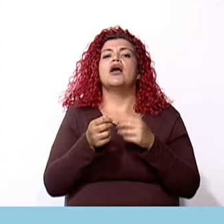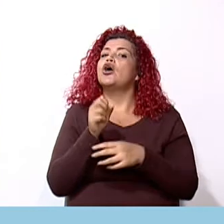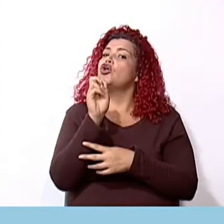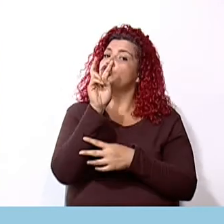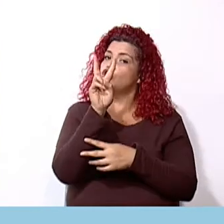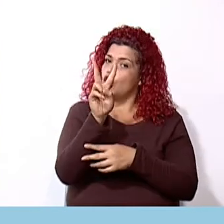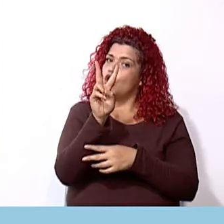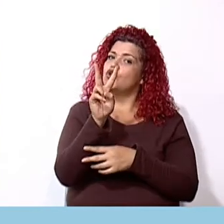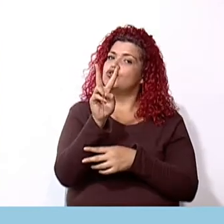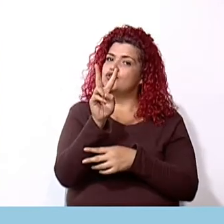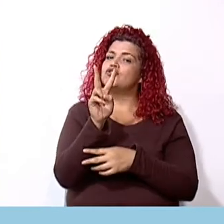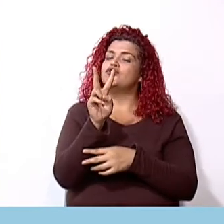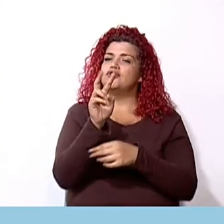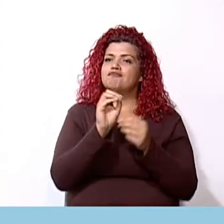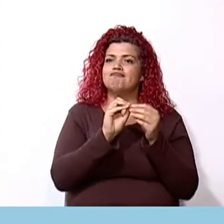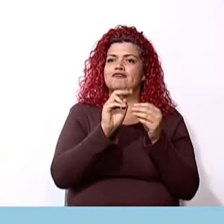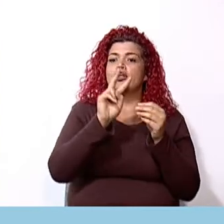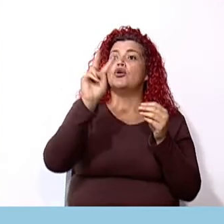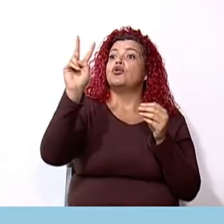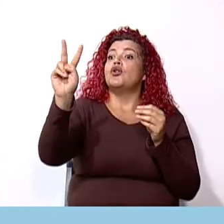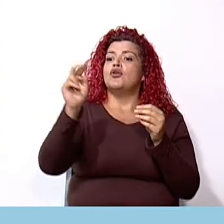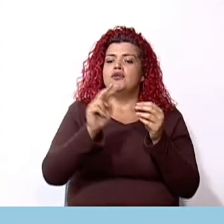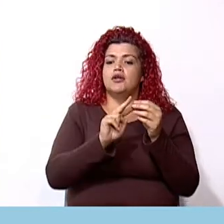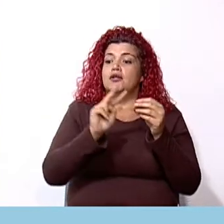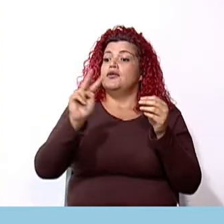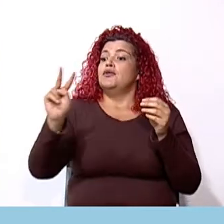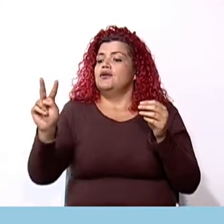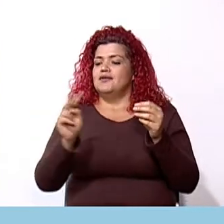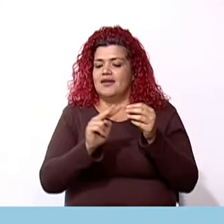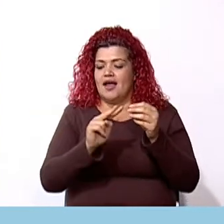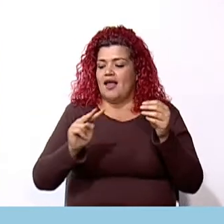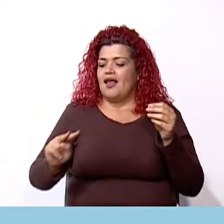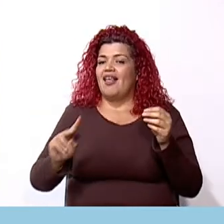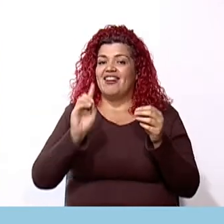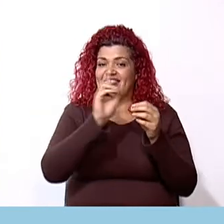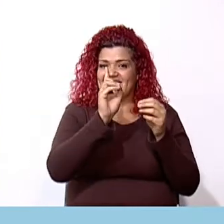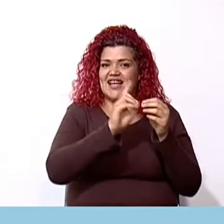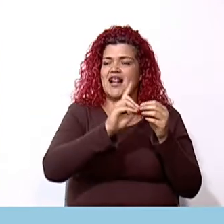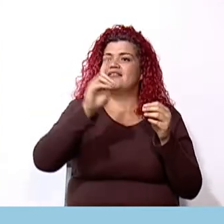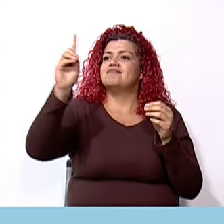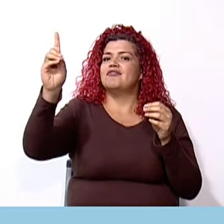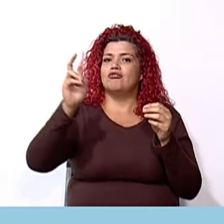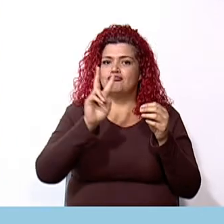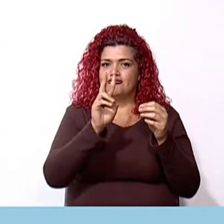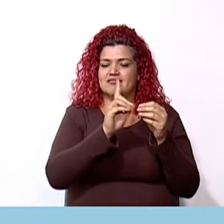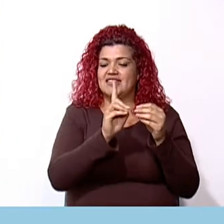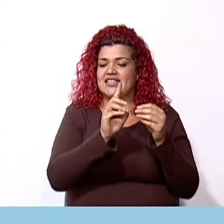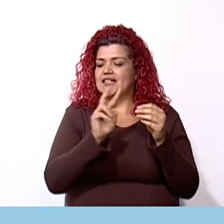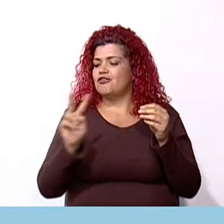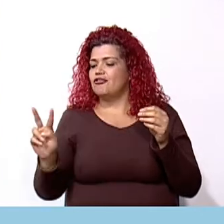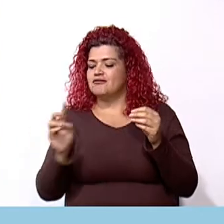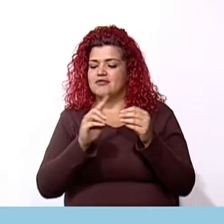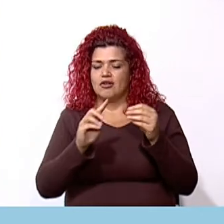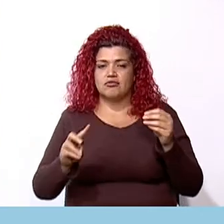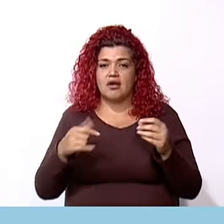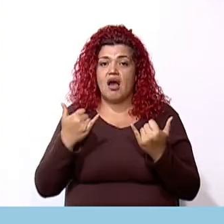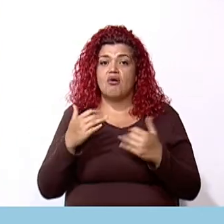2 decenas repartidas. Ahora el siguiente paso es multiplicar